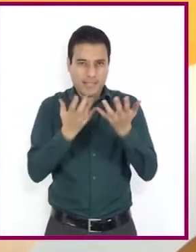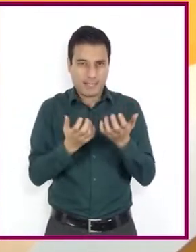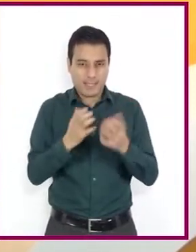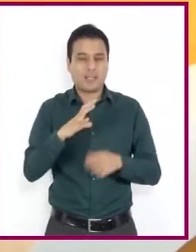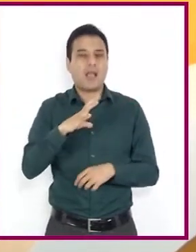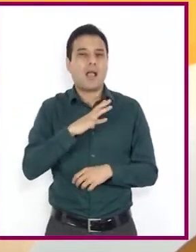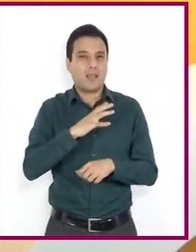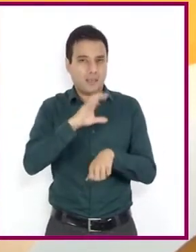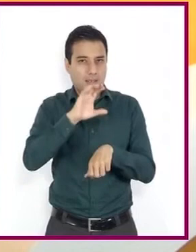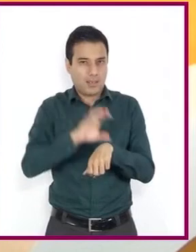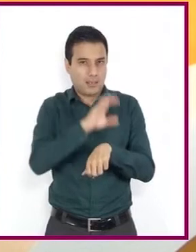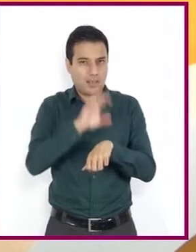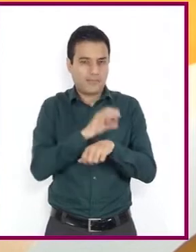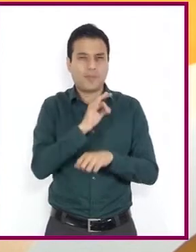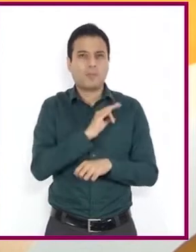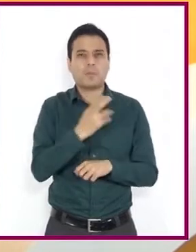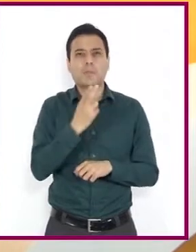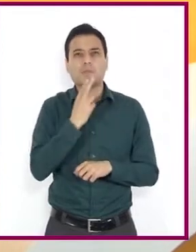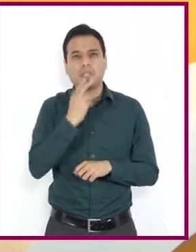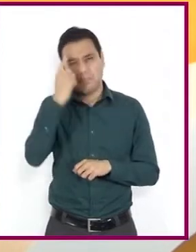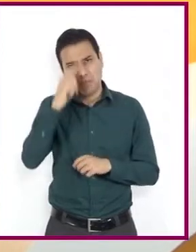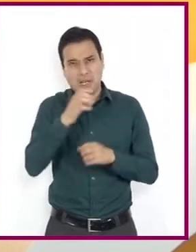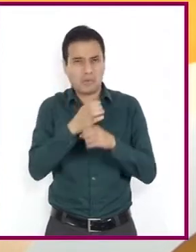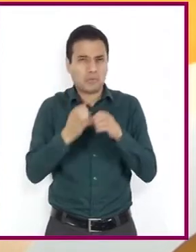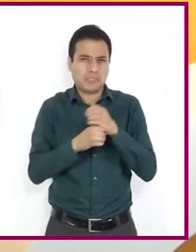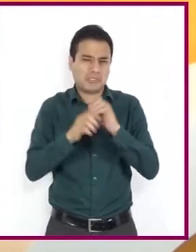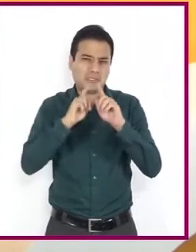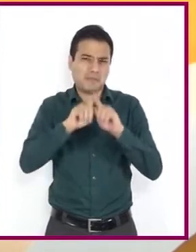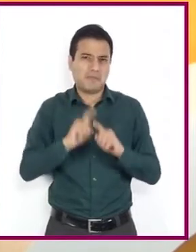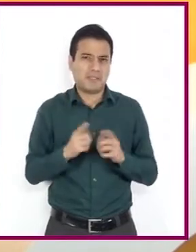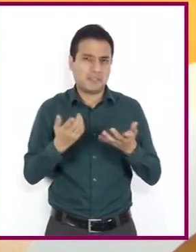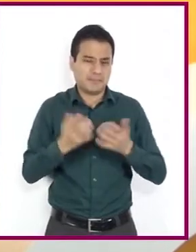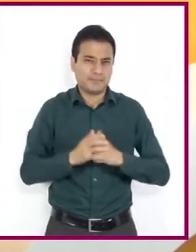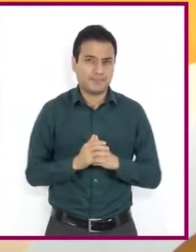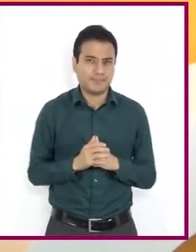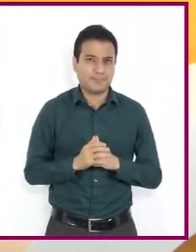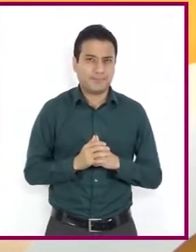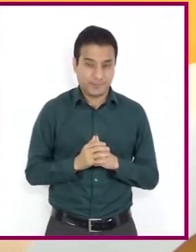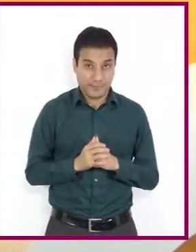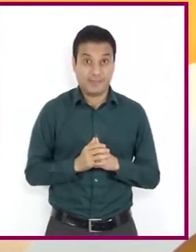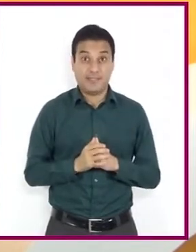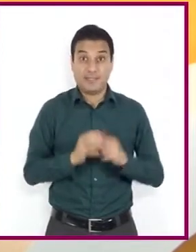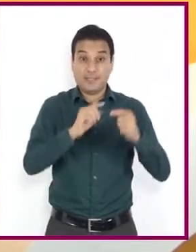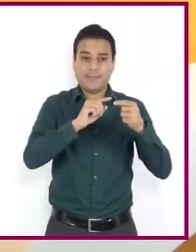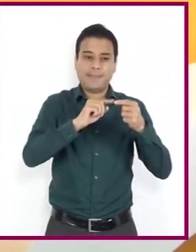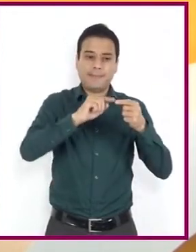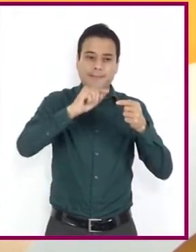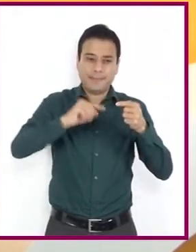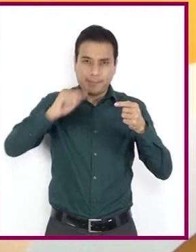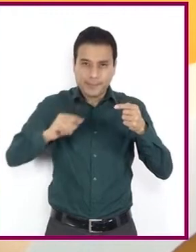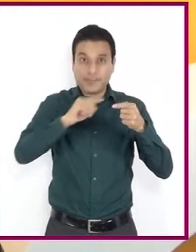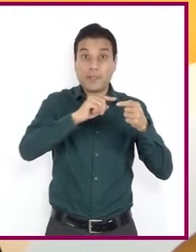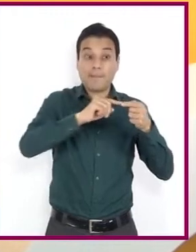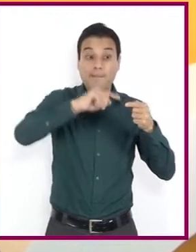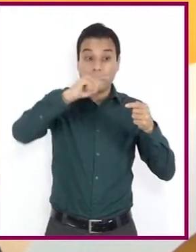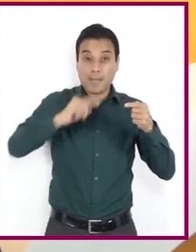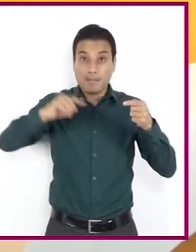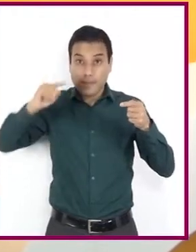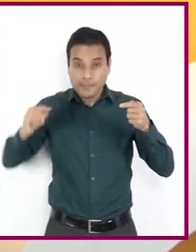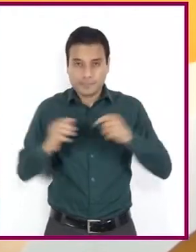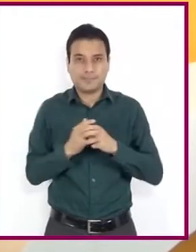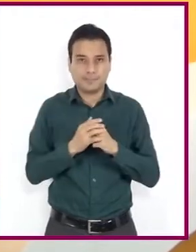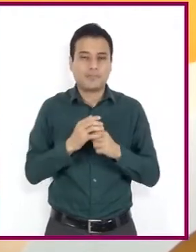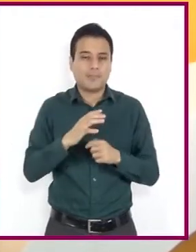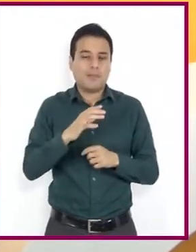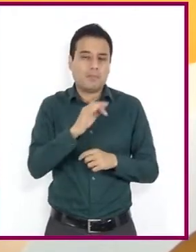y esto permite usarlas en diferentes ámbitos de la vida diaria. Las frecuencias de las ondas electromagnéticas incluyen a las de la